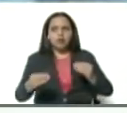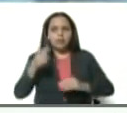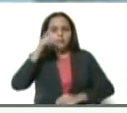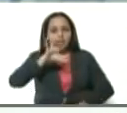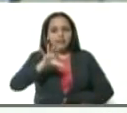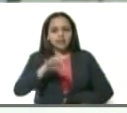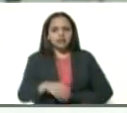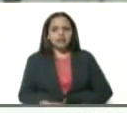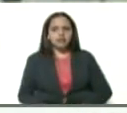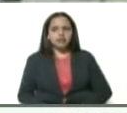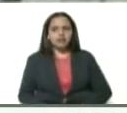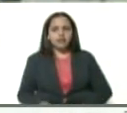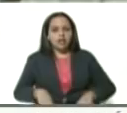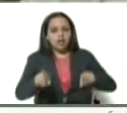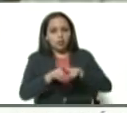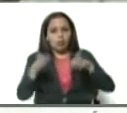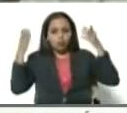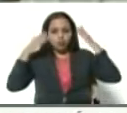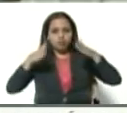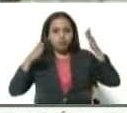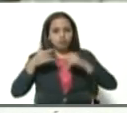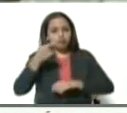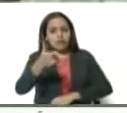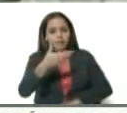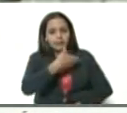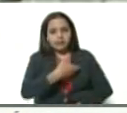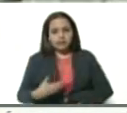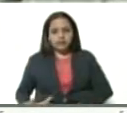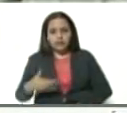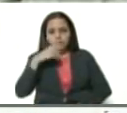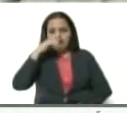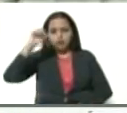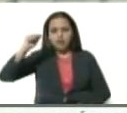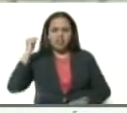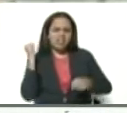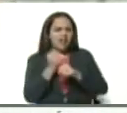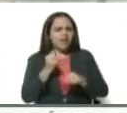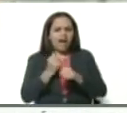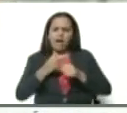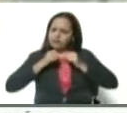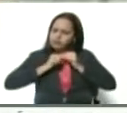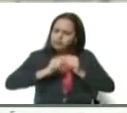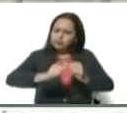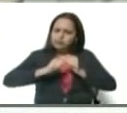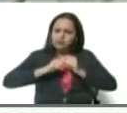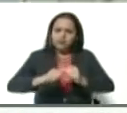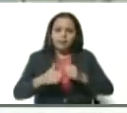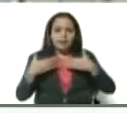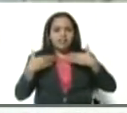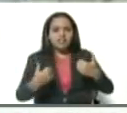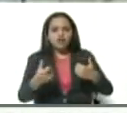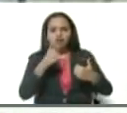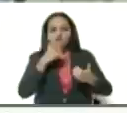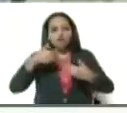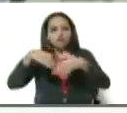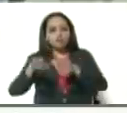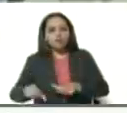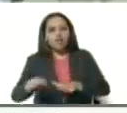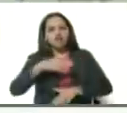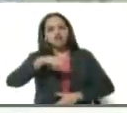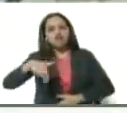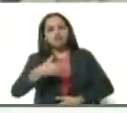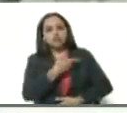patria. Así como lo ha orientado usted, presidente Nicolás Maduro, de trabajar sin descanso para que la salud no se detenga, nosotros